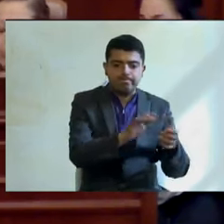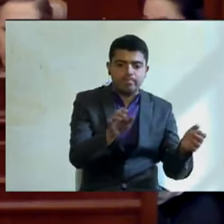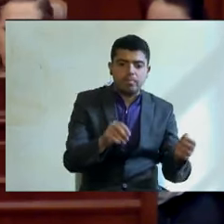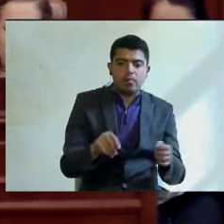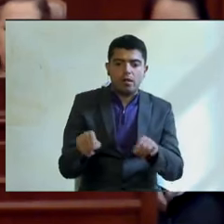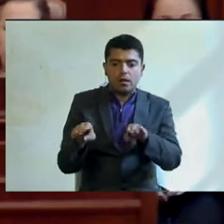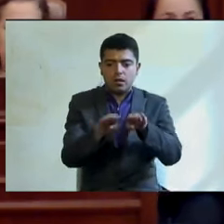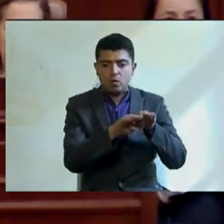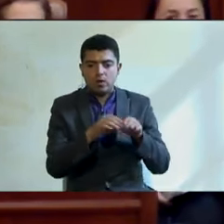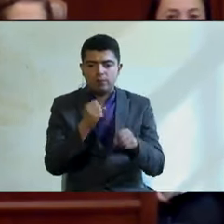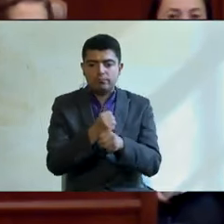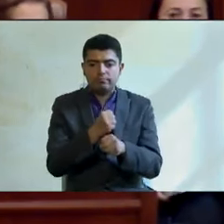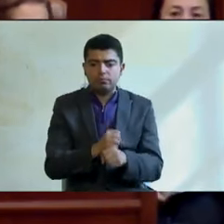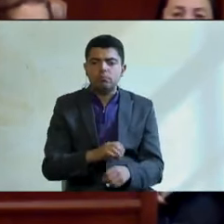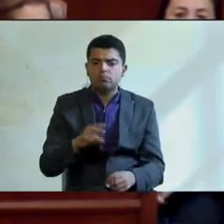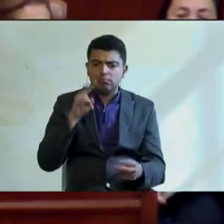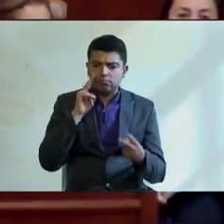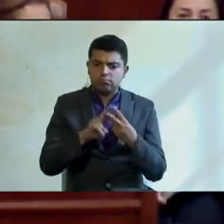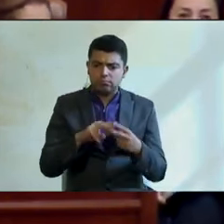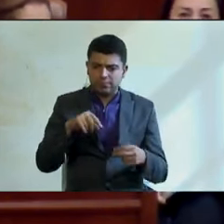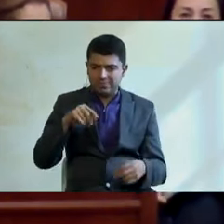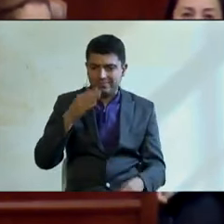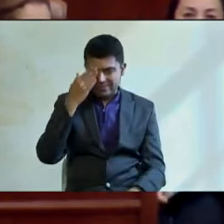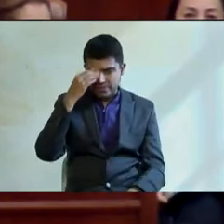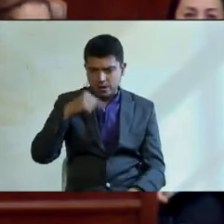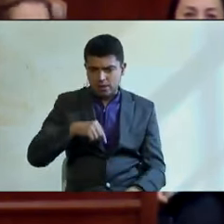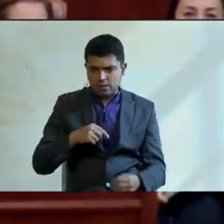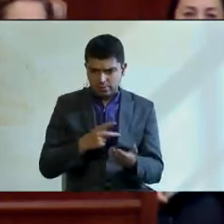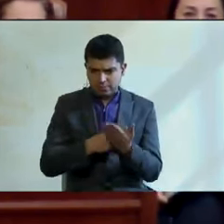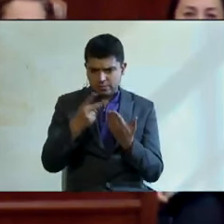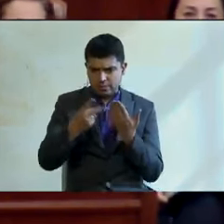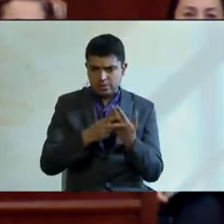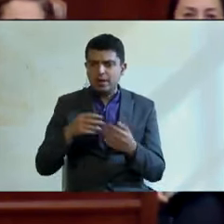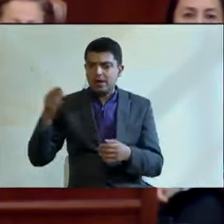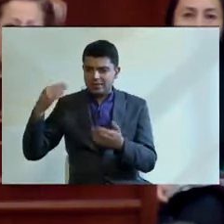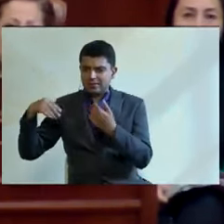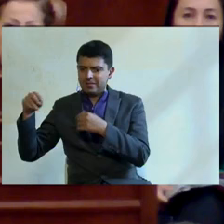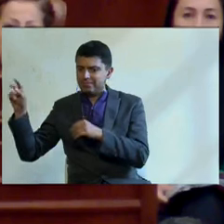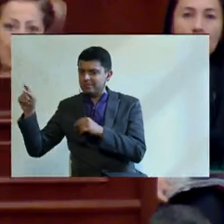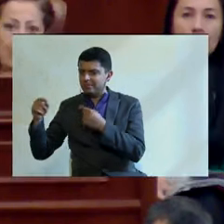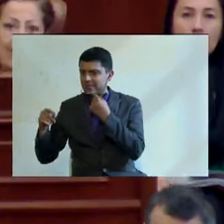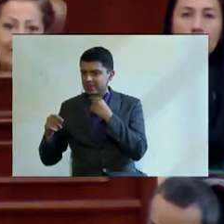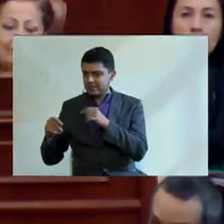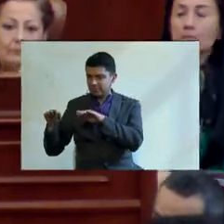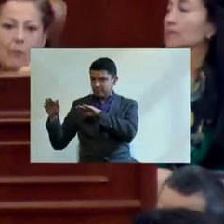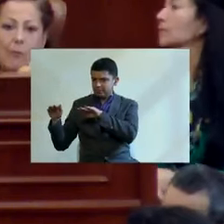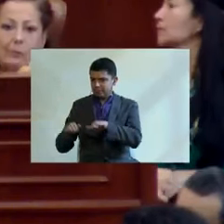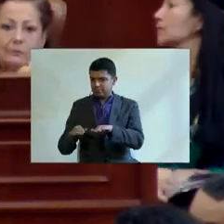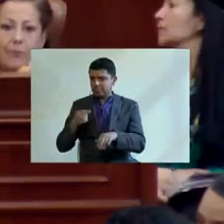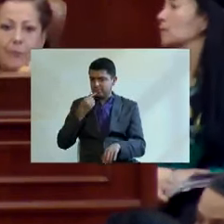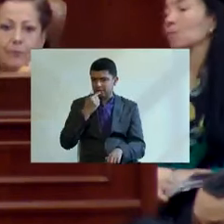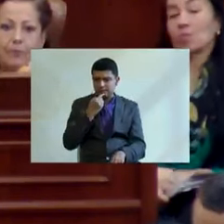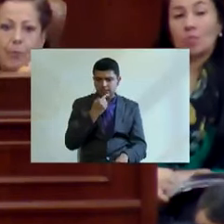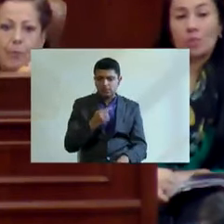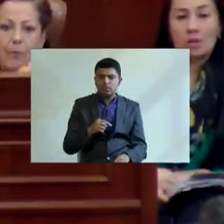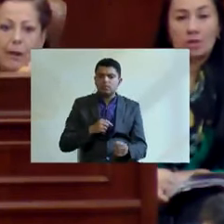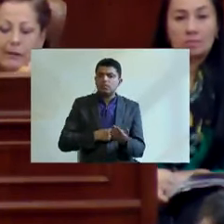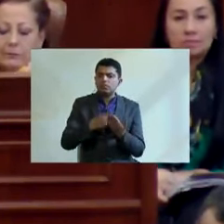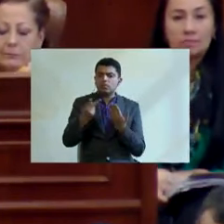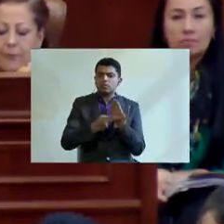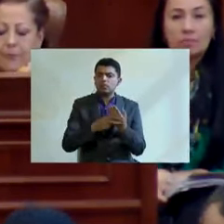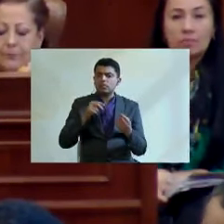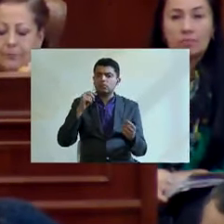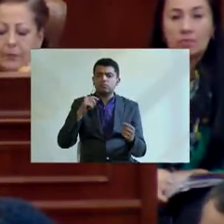Este no es un proyecto como lo han dicho muchos representantes de davidas Sencillamente este proyecto lo que